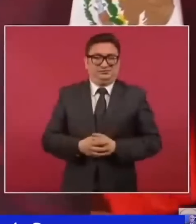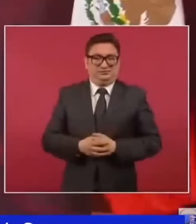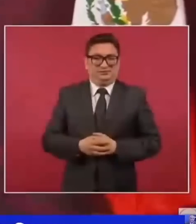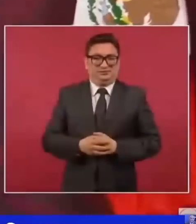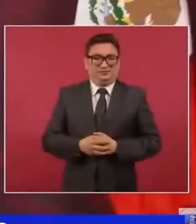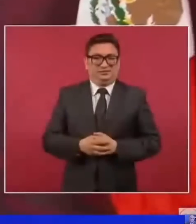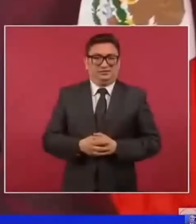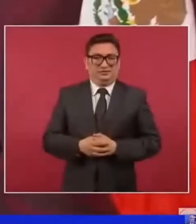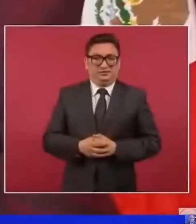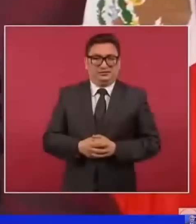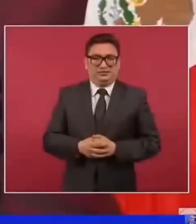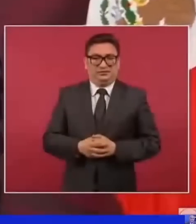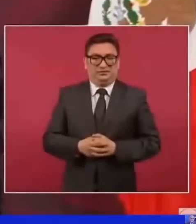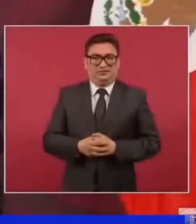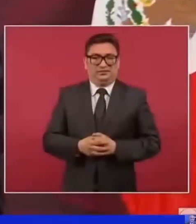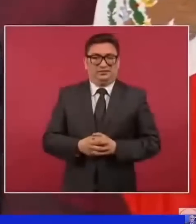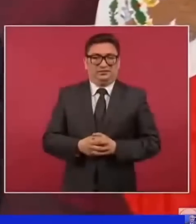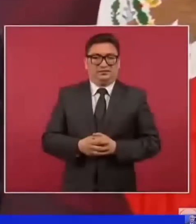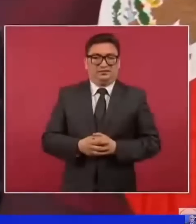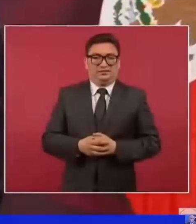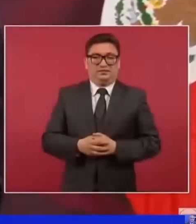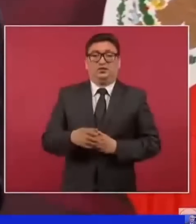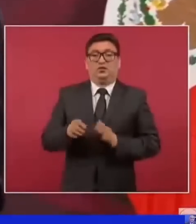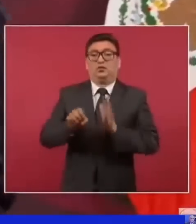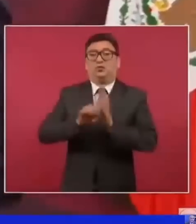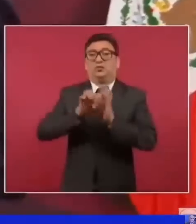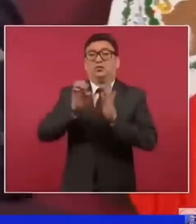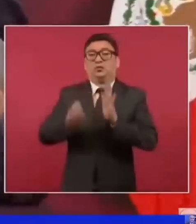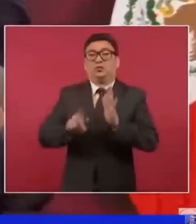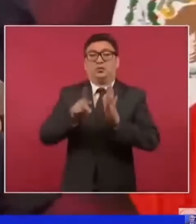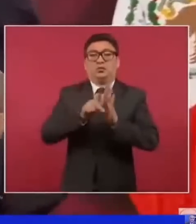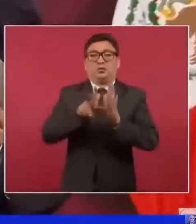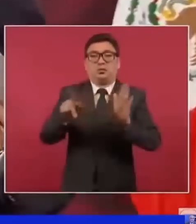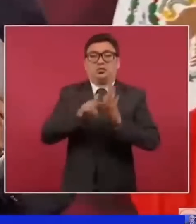Wall Street Journal o el New York Times?